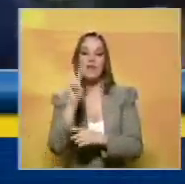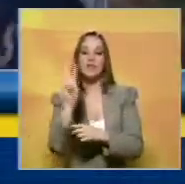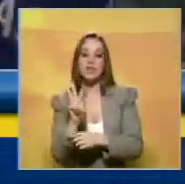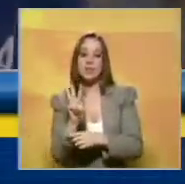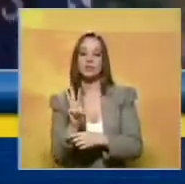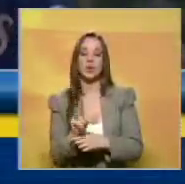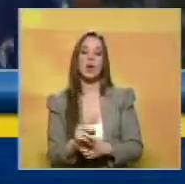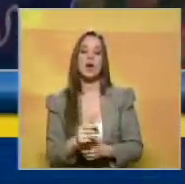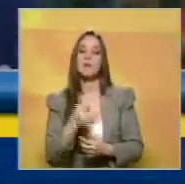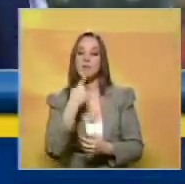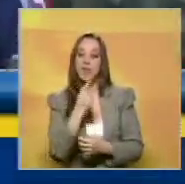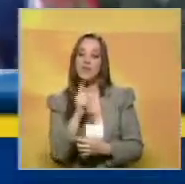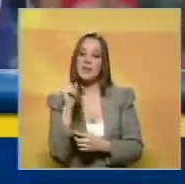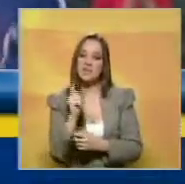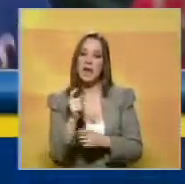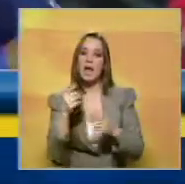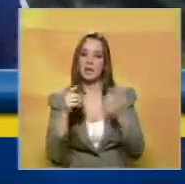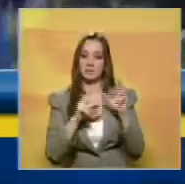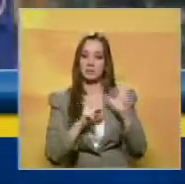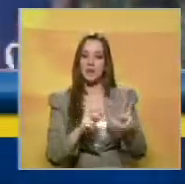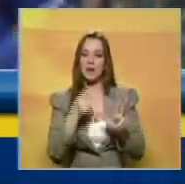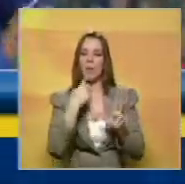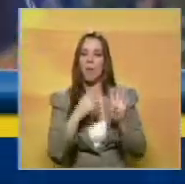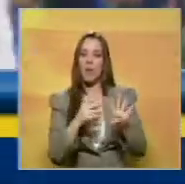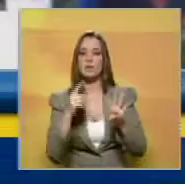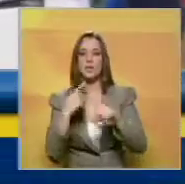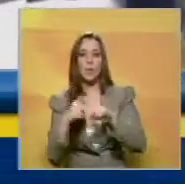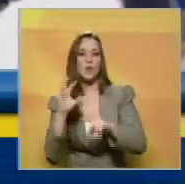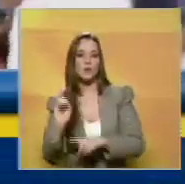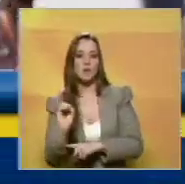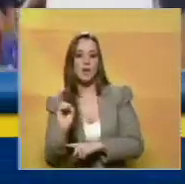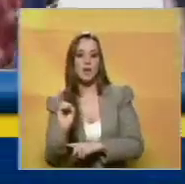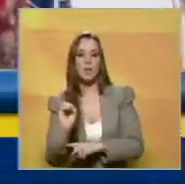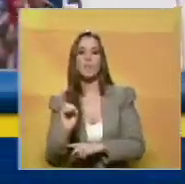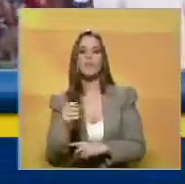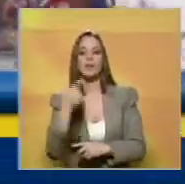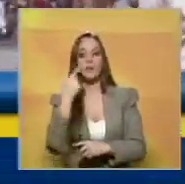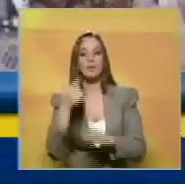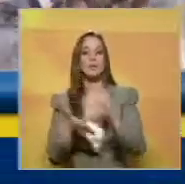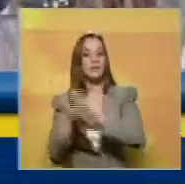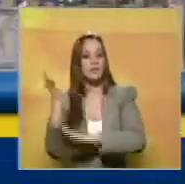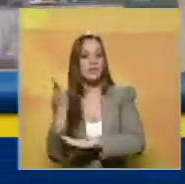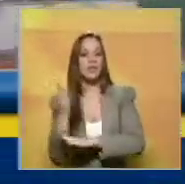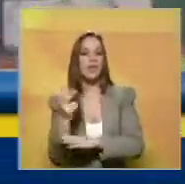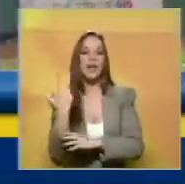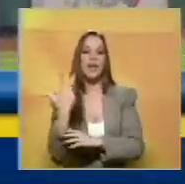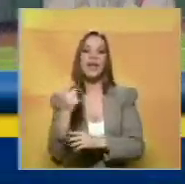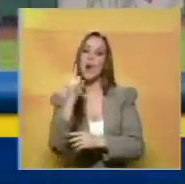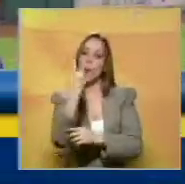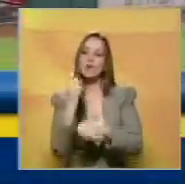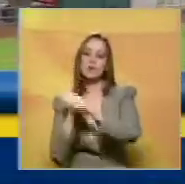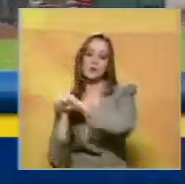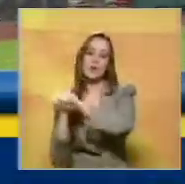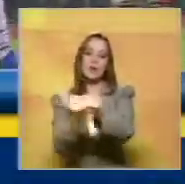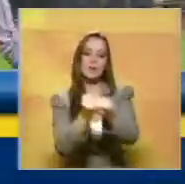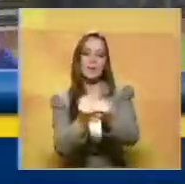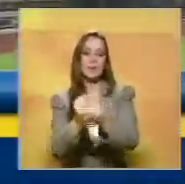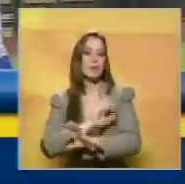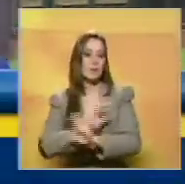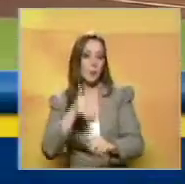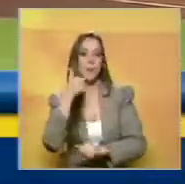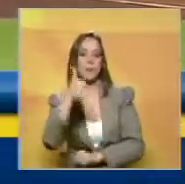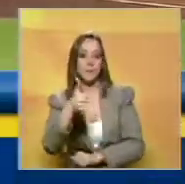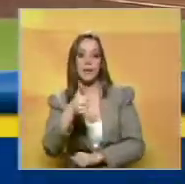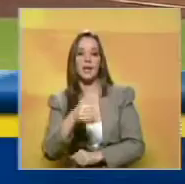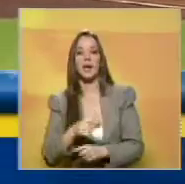4-0. Elvis Andrus sonó un doblete en 5 turnos y Robinson Chirino se fue de 3-1 con un boleto. Por los Astros, José Altuve duplicó en 4 turnos y